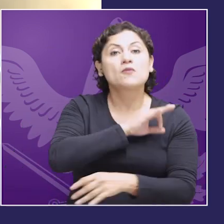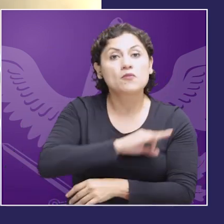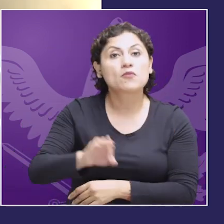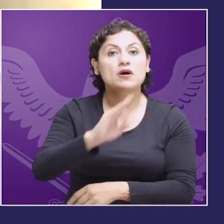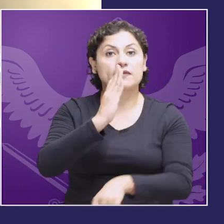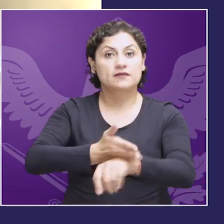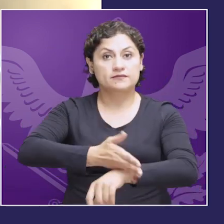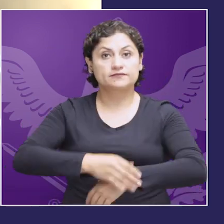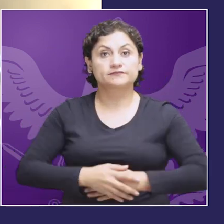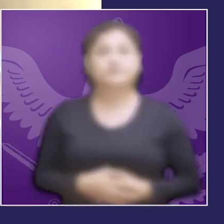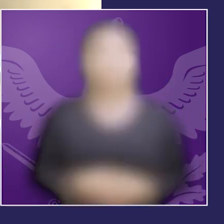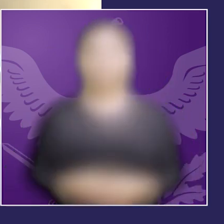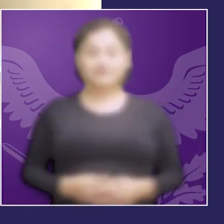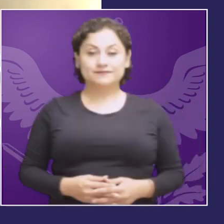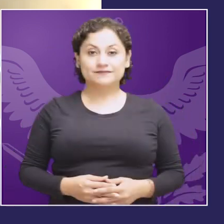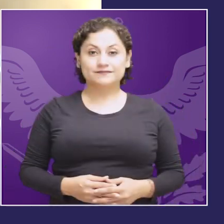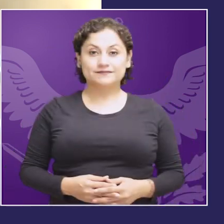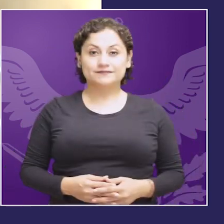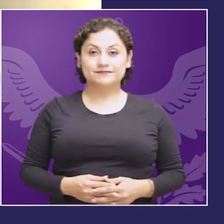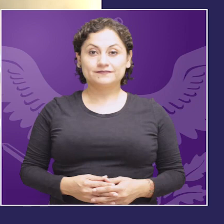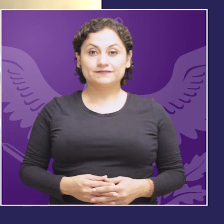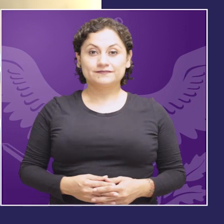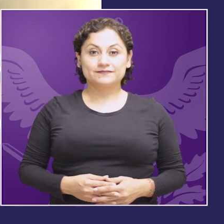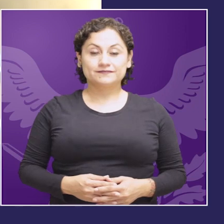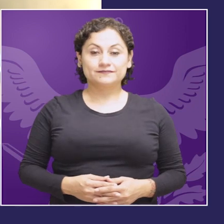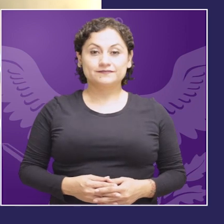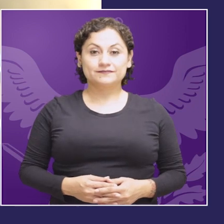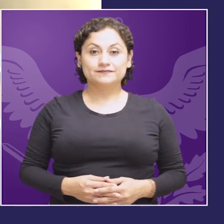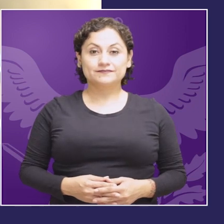que permitan acreditar el delito.